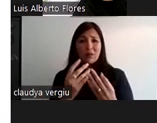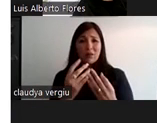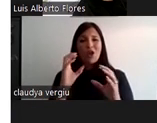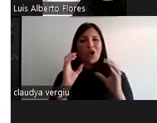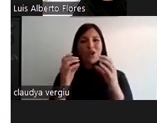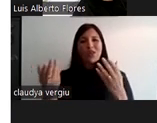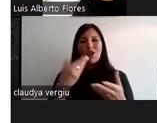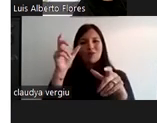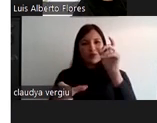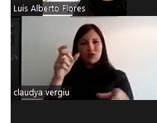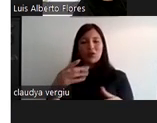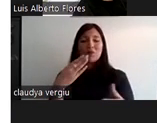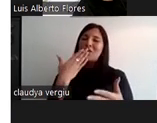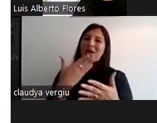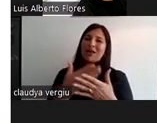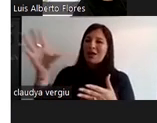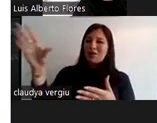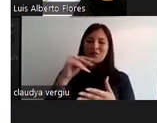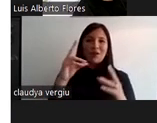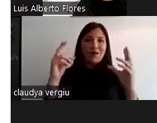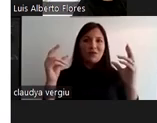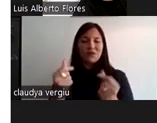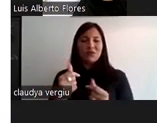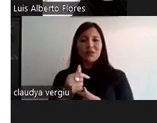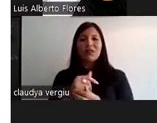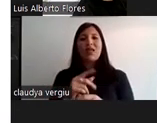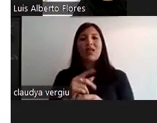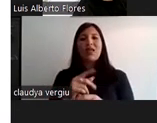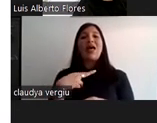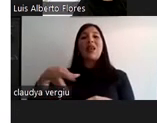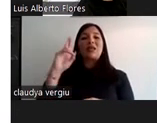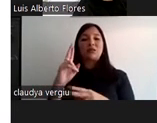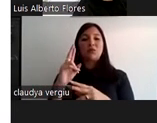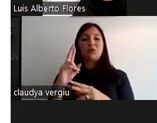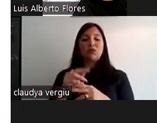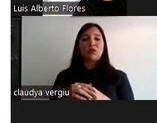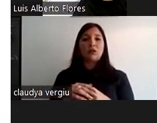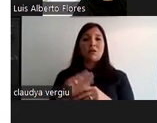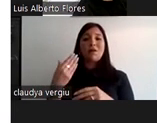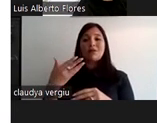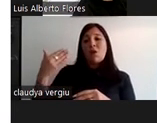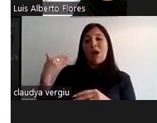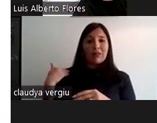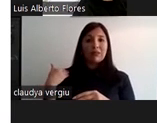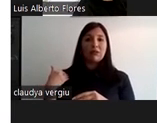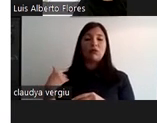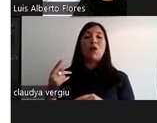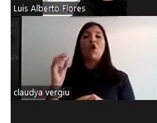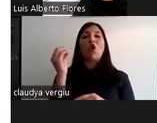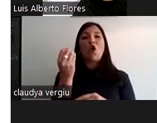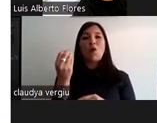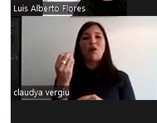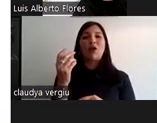público No gracias por su alcance y la velocidad que se puede dar de respuesta más aún cuando son los jóvenes que utilizan más este